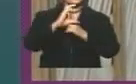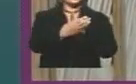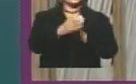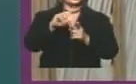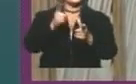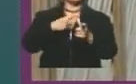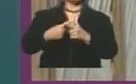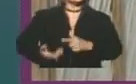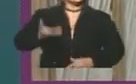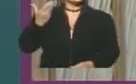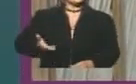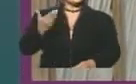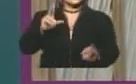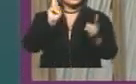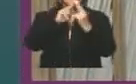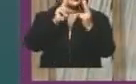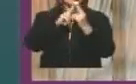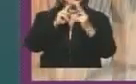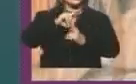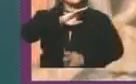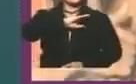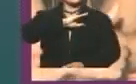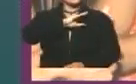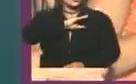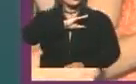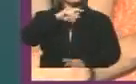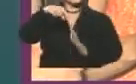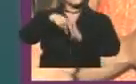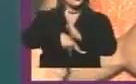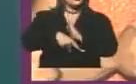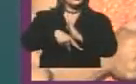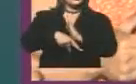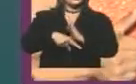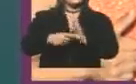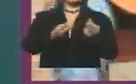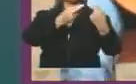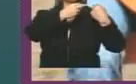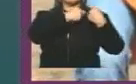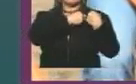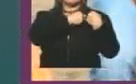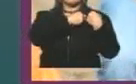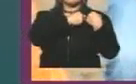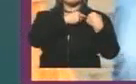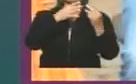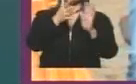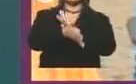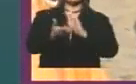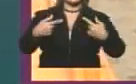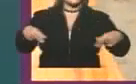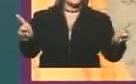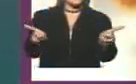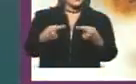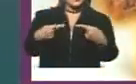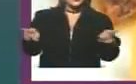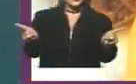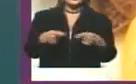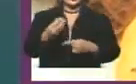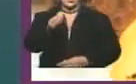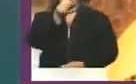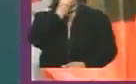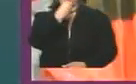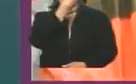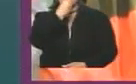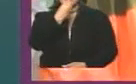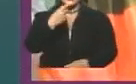importante saber y conocer nuestra cultura, ejercerla, en el caso de la música, de la